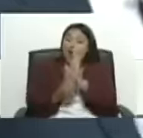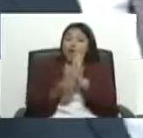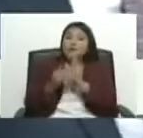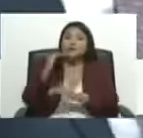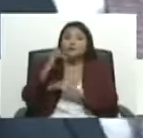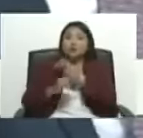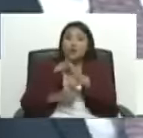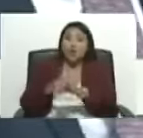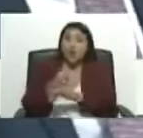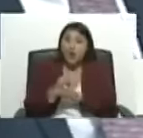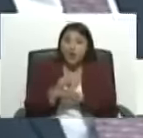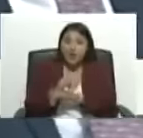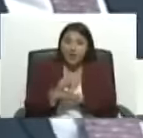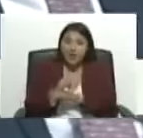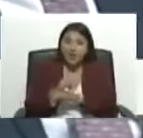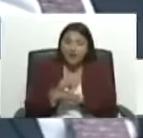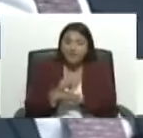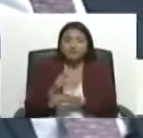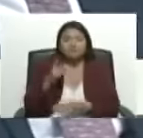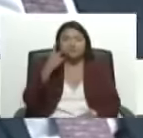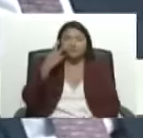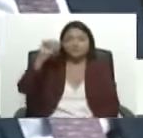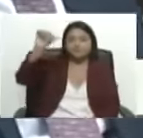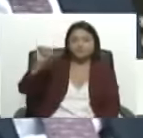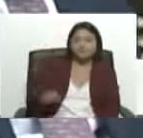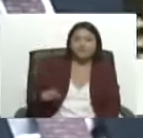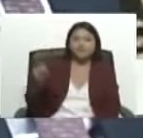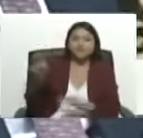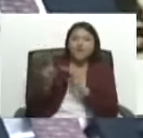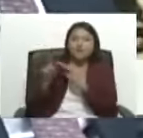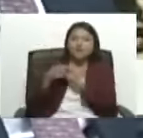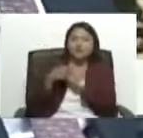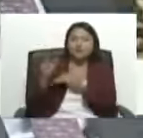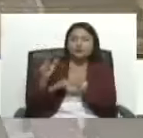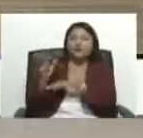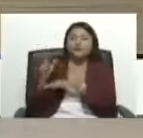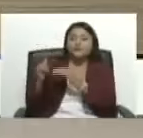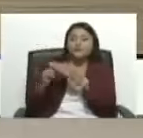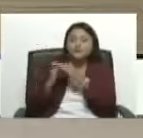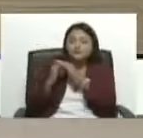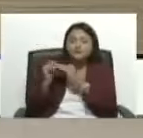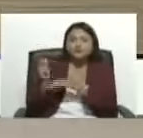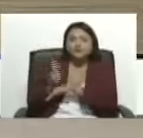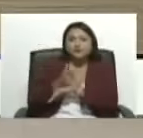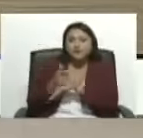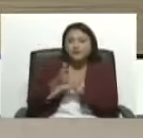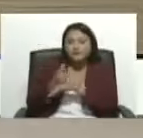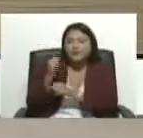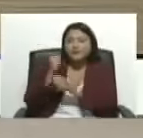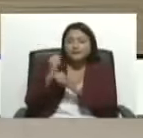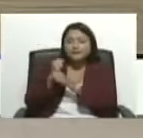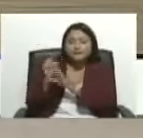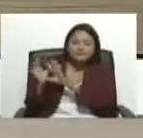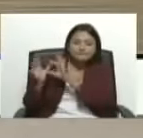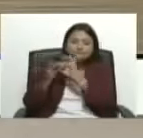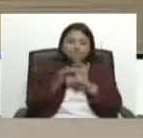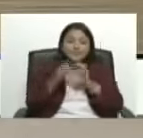Se ve muy claro para quién trabaja el gobierno de Guyana. Cuando el presidente dice que son unos